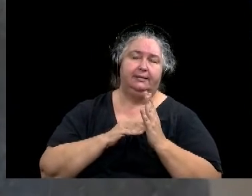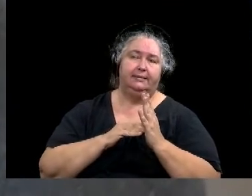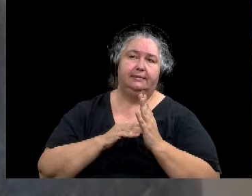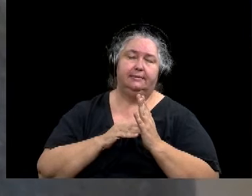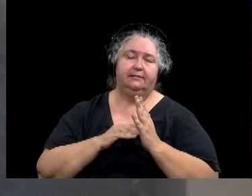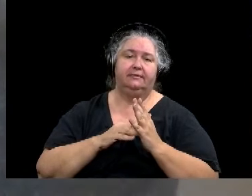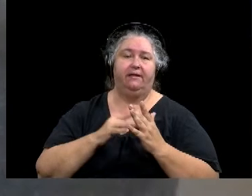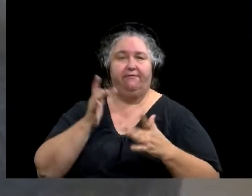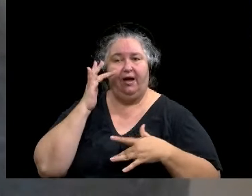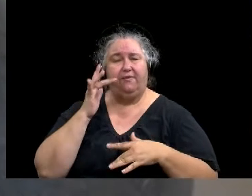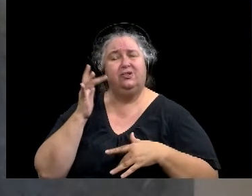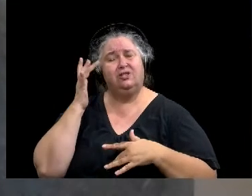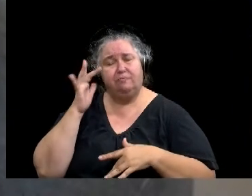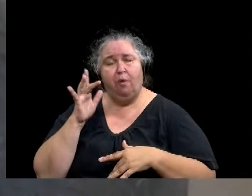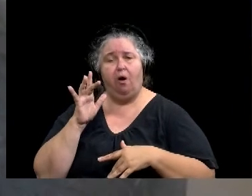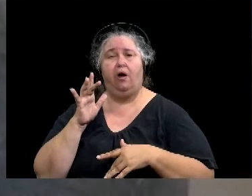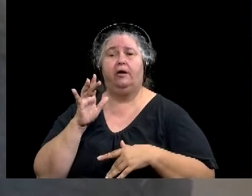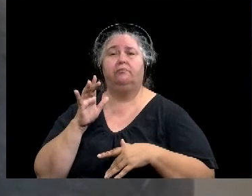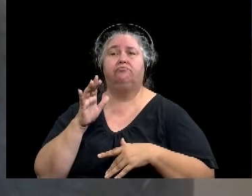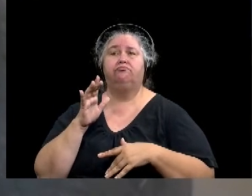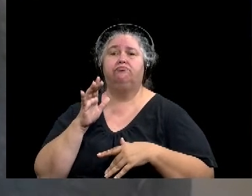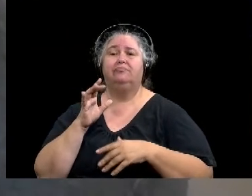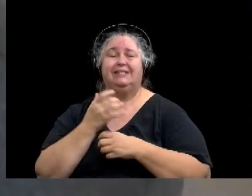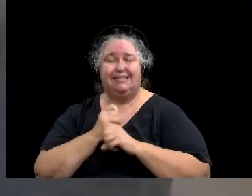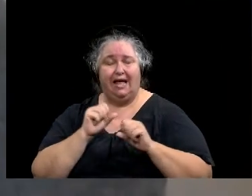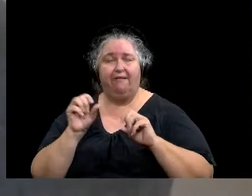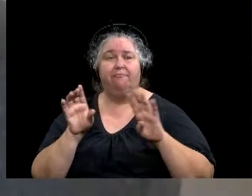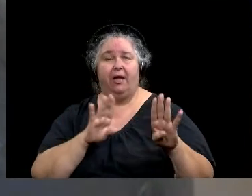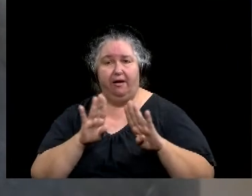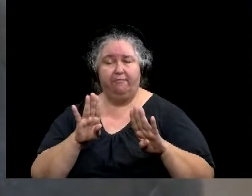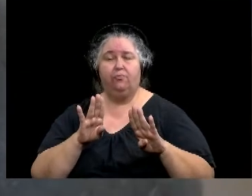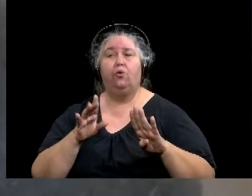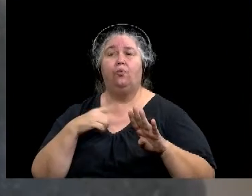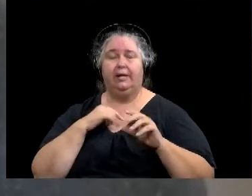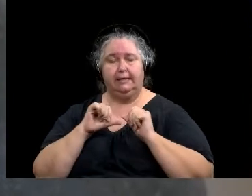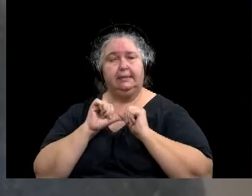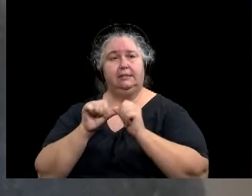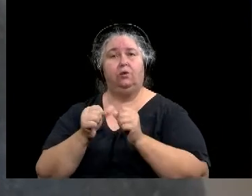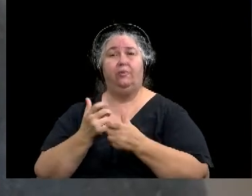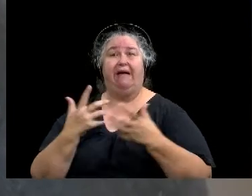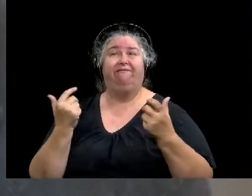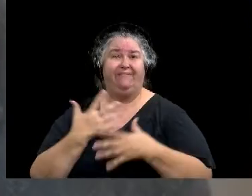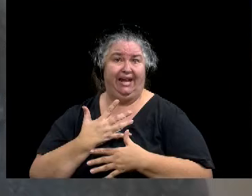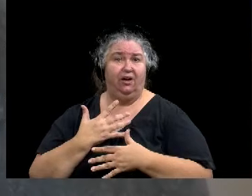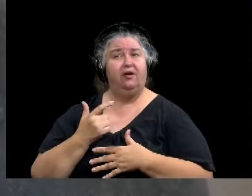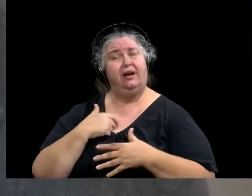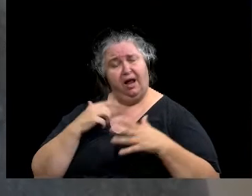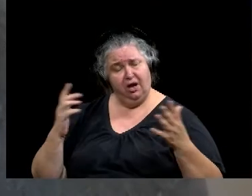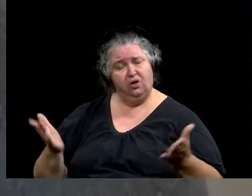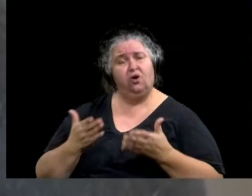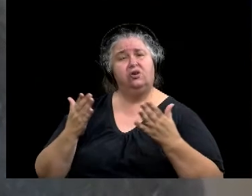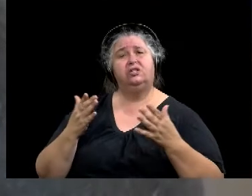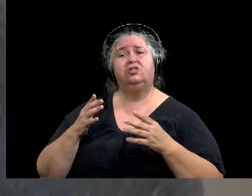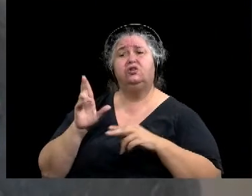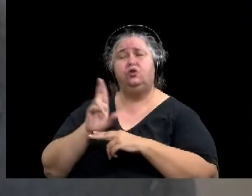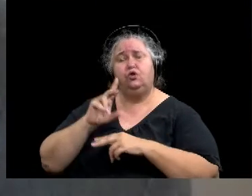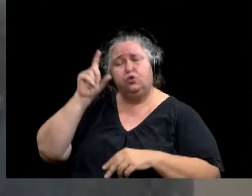tomado las medidas precautorias para combatir este virus y seguir nuestras vidas sin